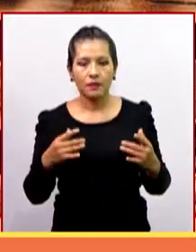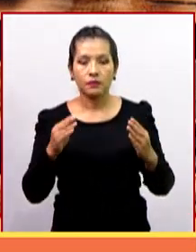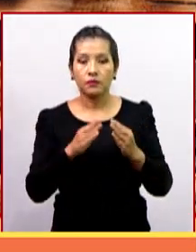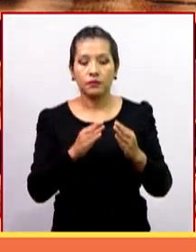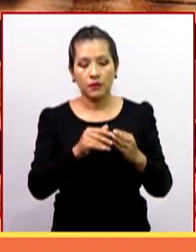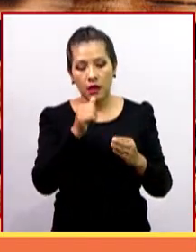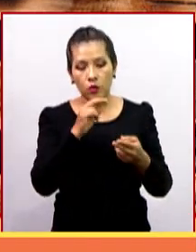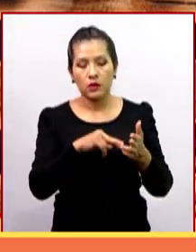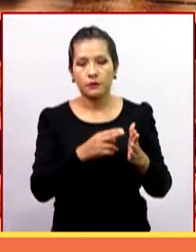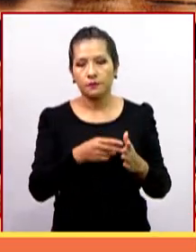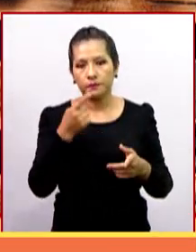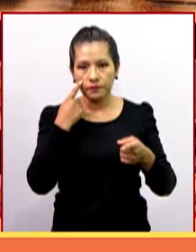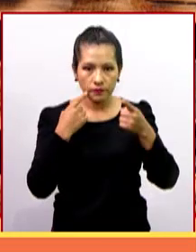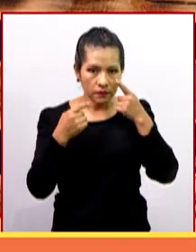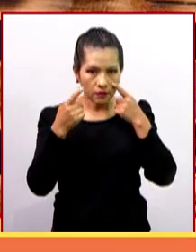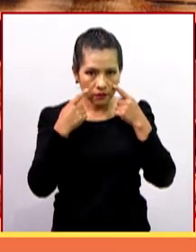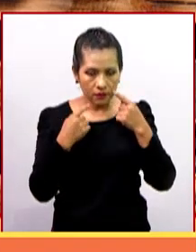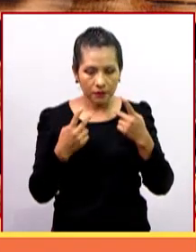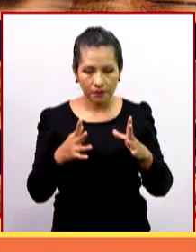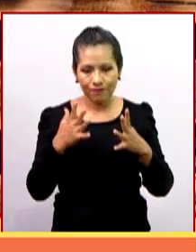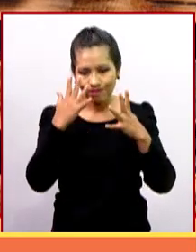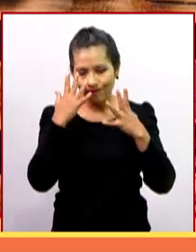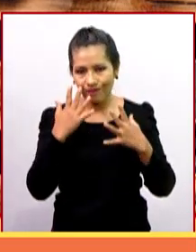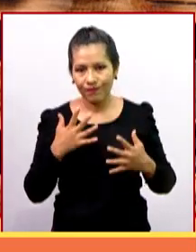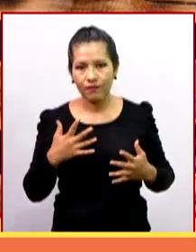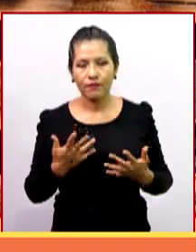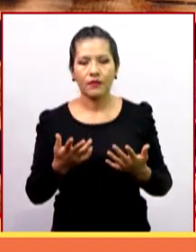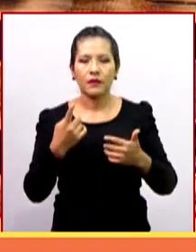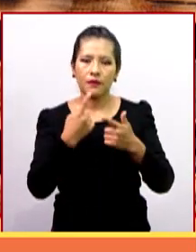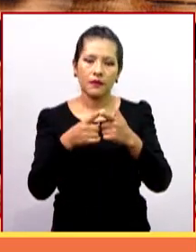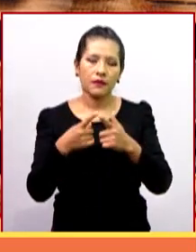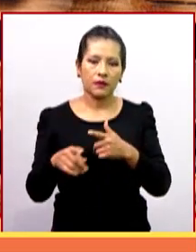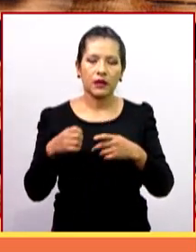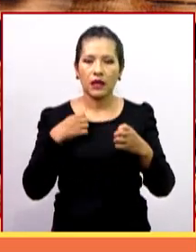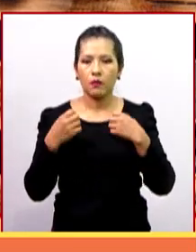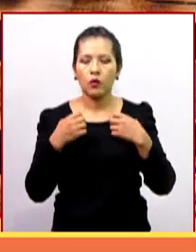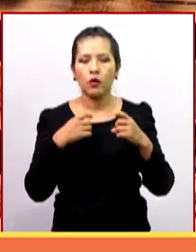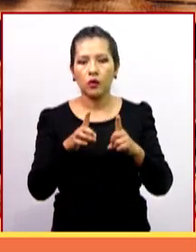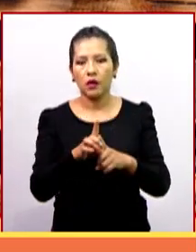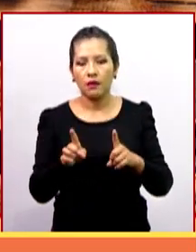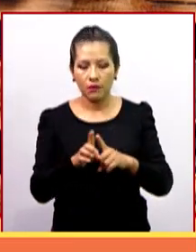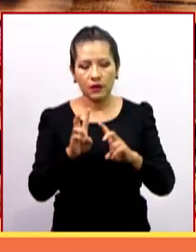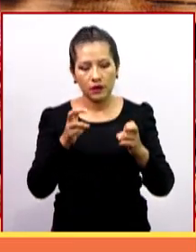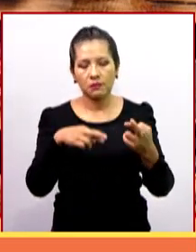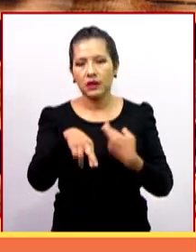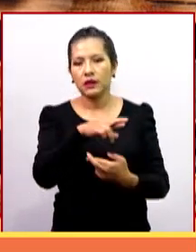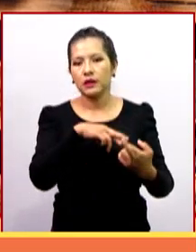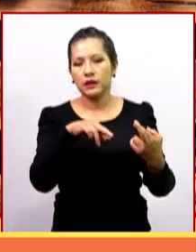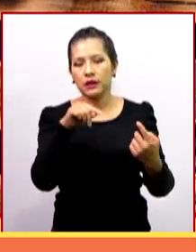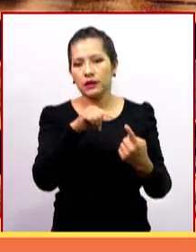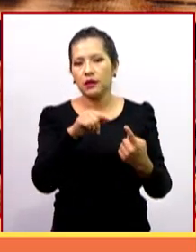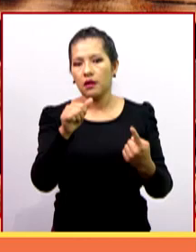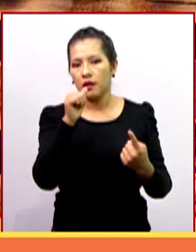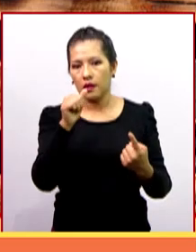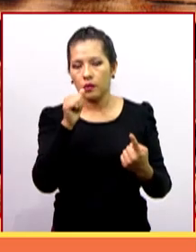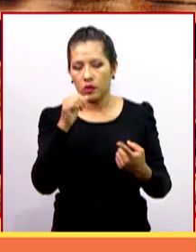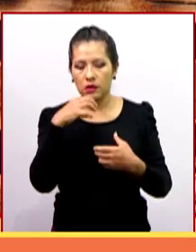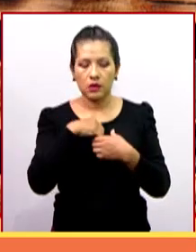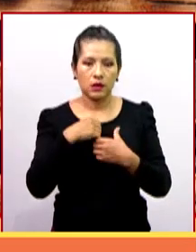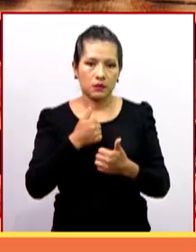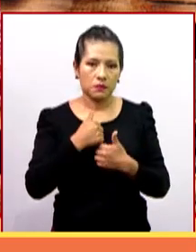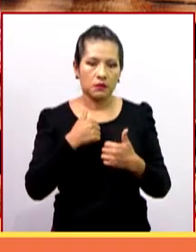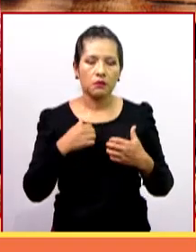lágrima, la melancolía, todo esto también son estados emocionales que están en relación al agua en nuestro cuerpo,